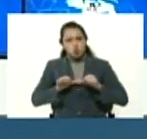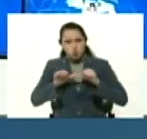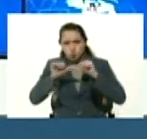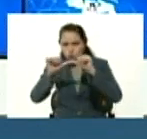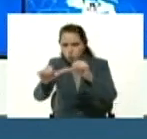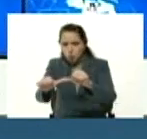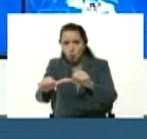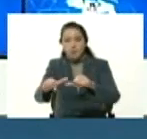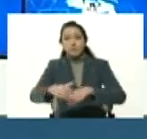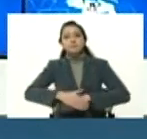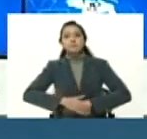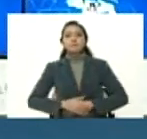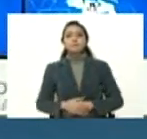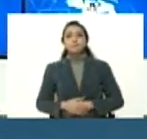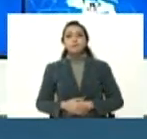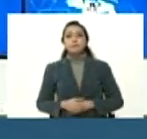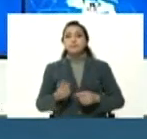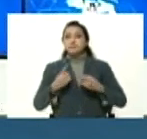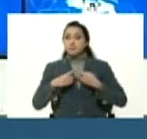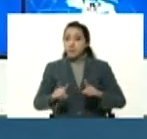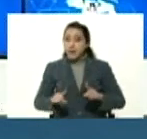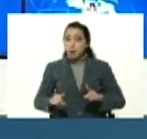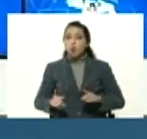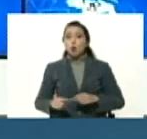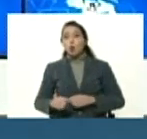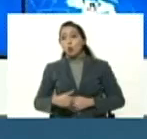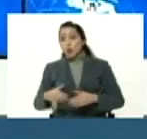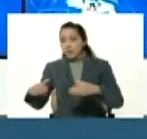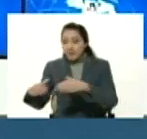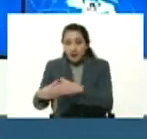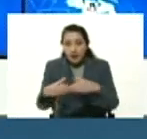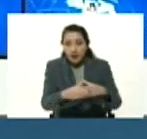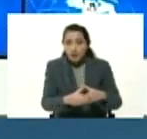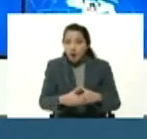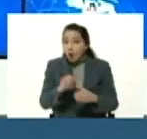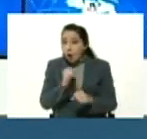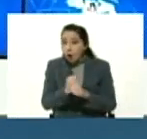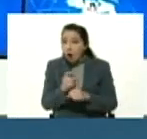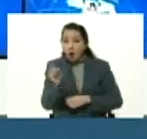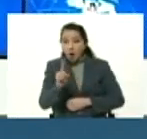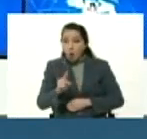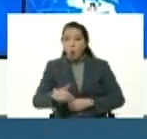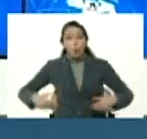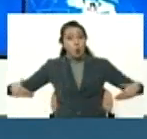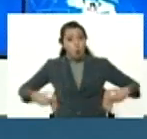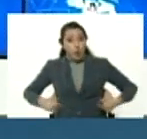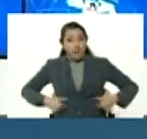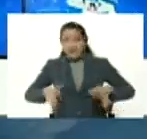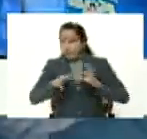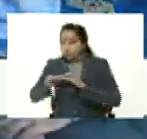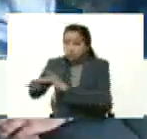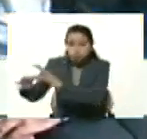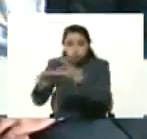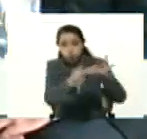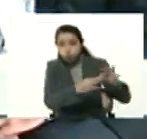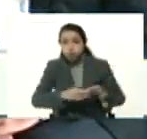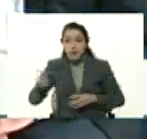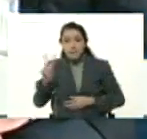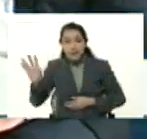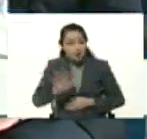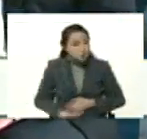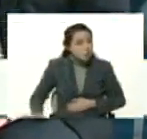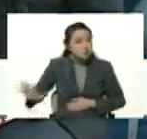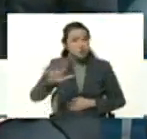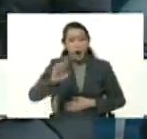palo no hace montaña, es un esfuerzo nacional, es ganar-ganar. Una